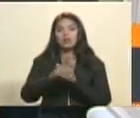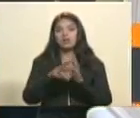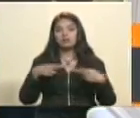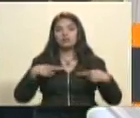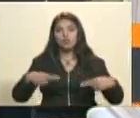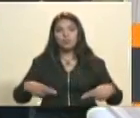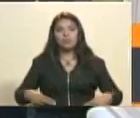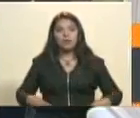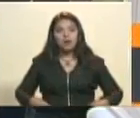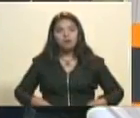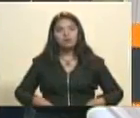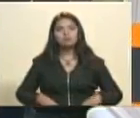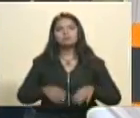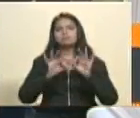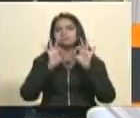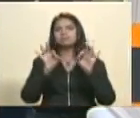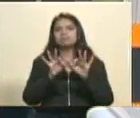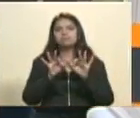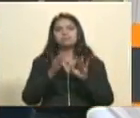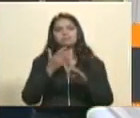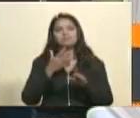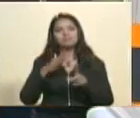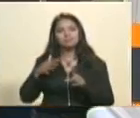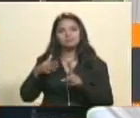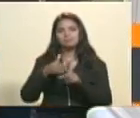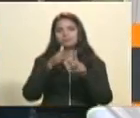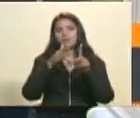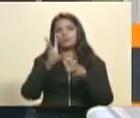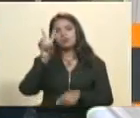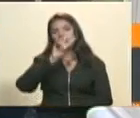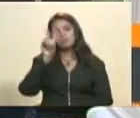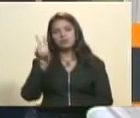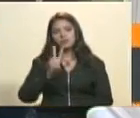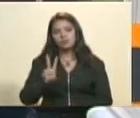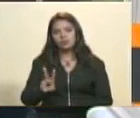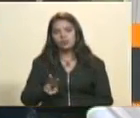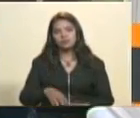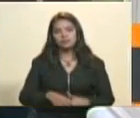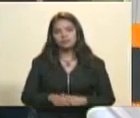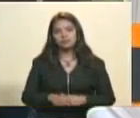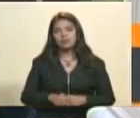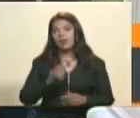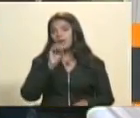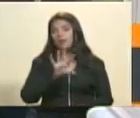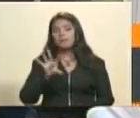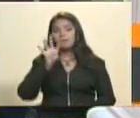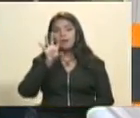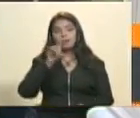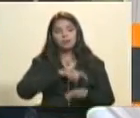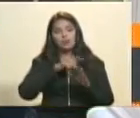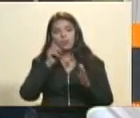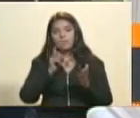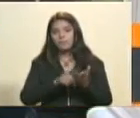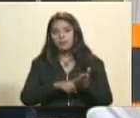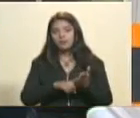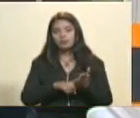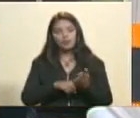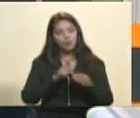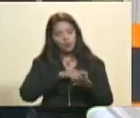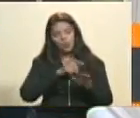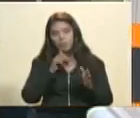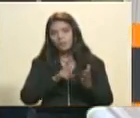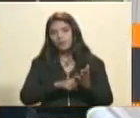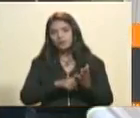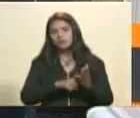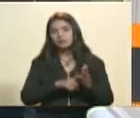humanos, configurando una agresión contra Venezuela. El país entero, de norte a sur,